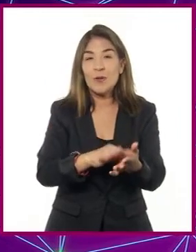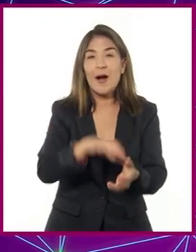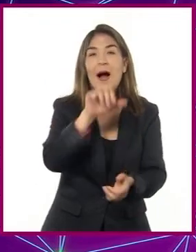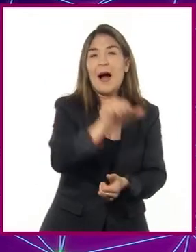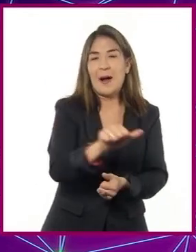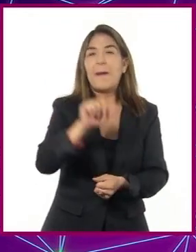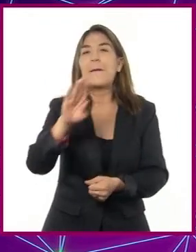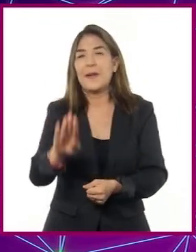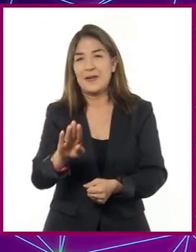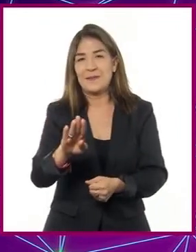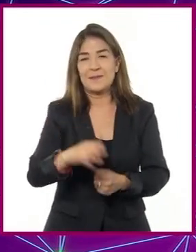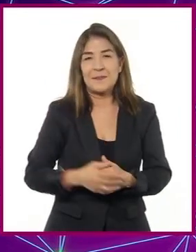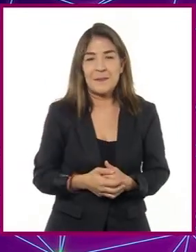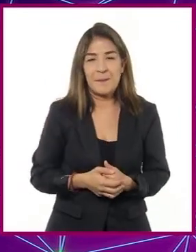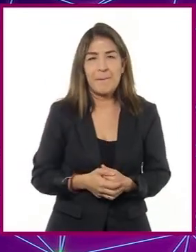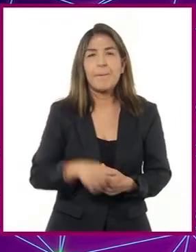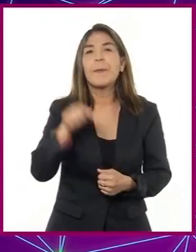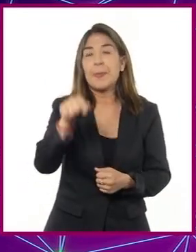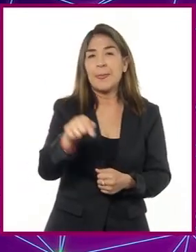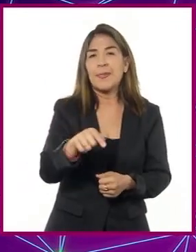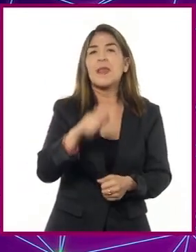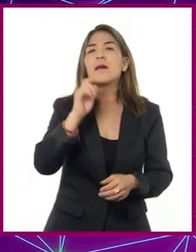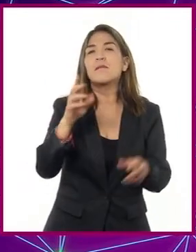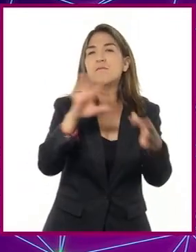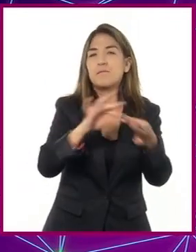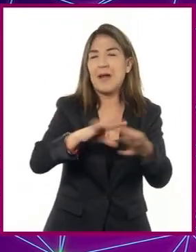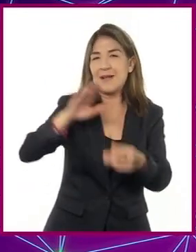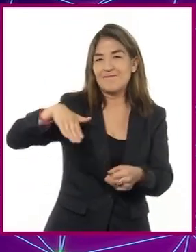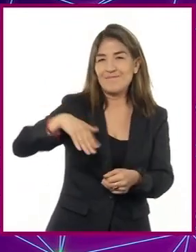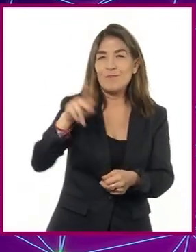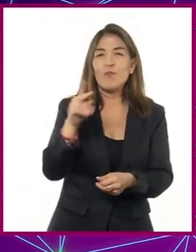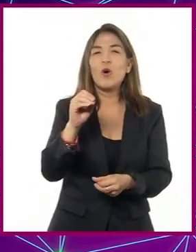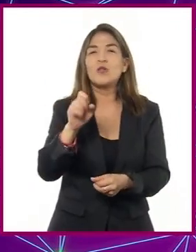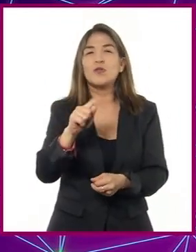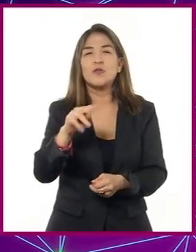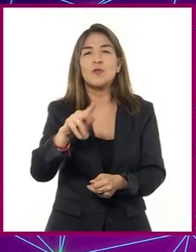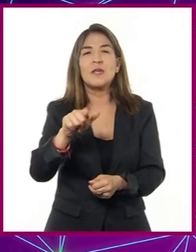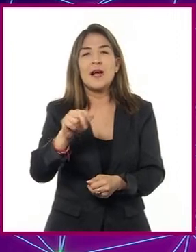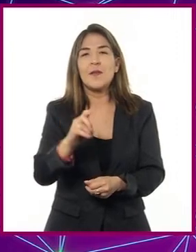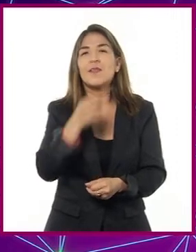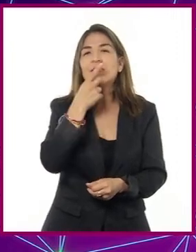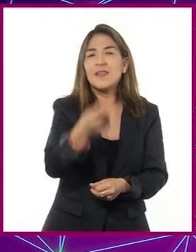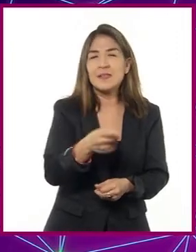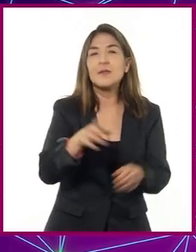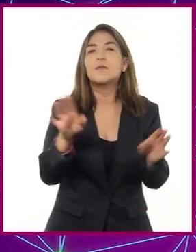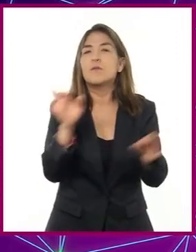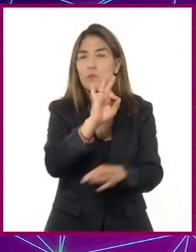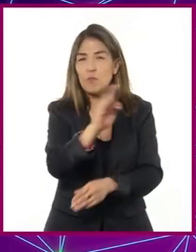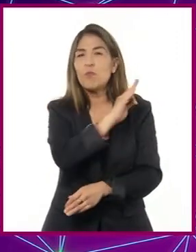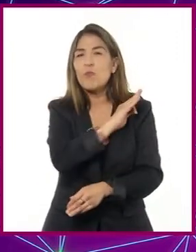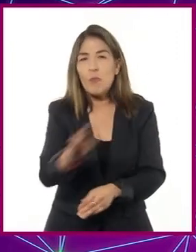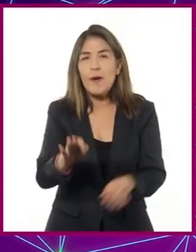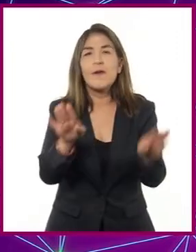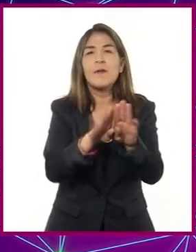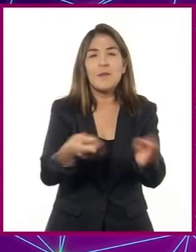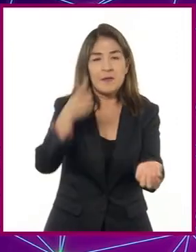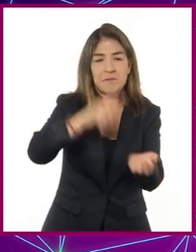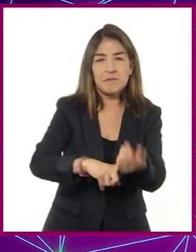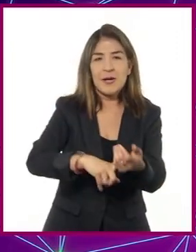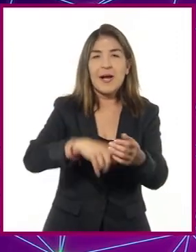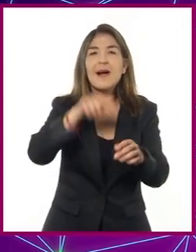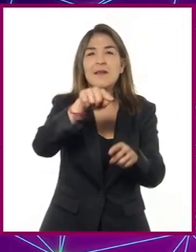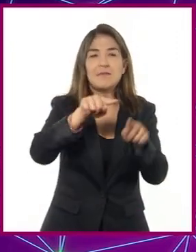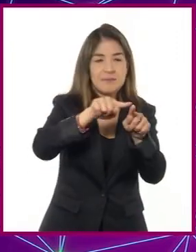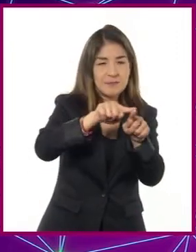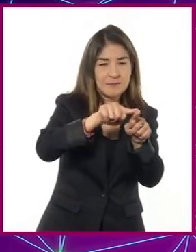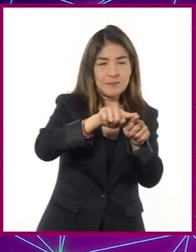y B. Esto de acuerdo al postulado, según el cual es posible trazar una